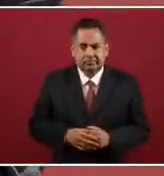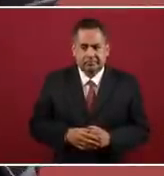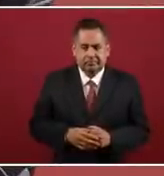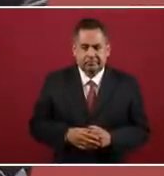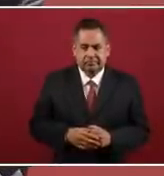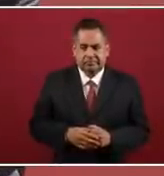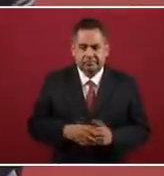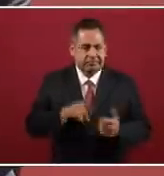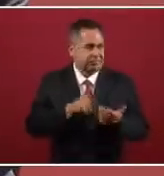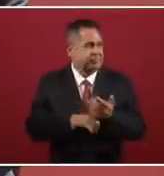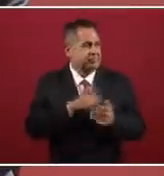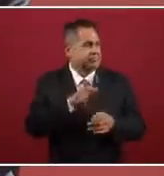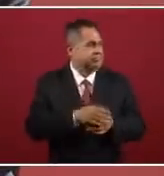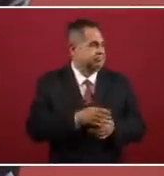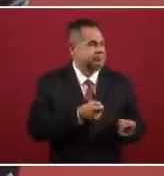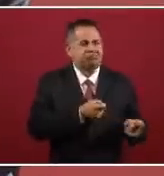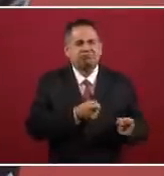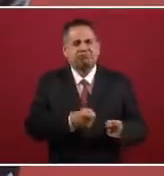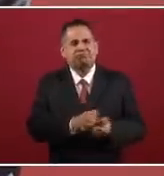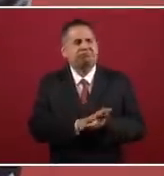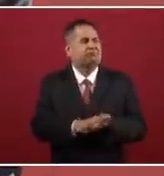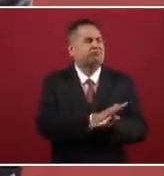hay exterminio.